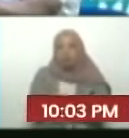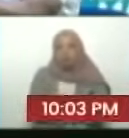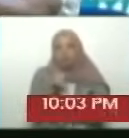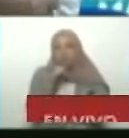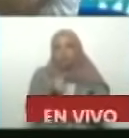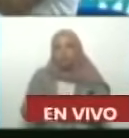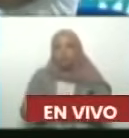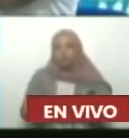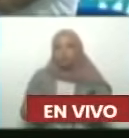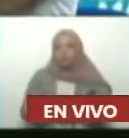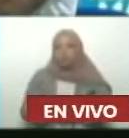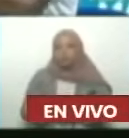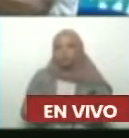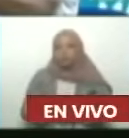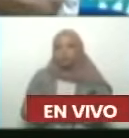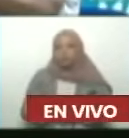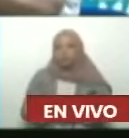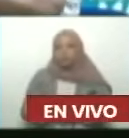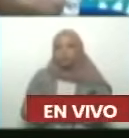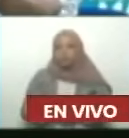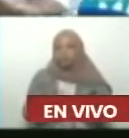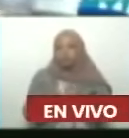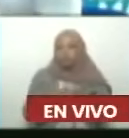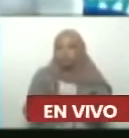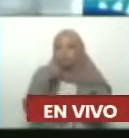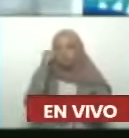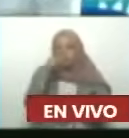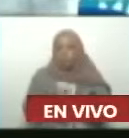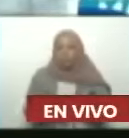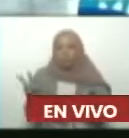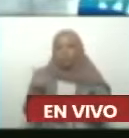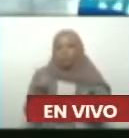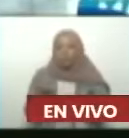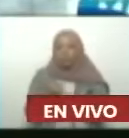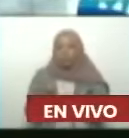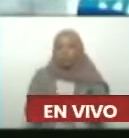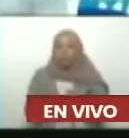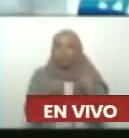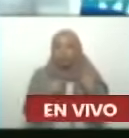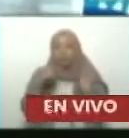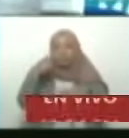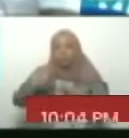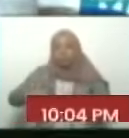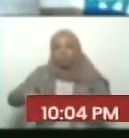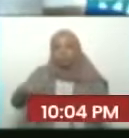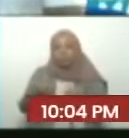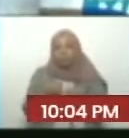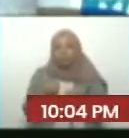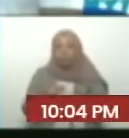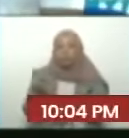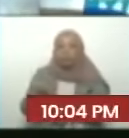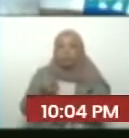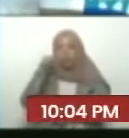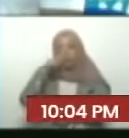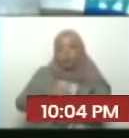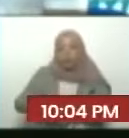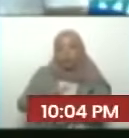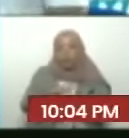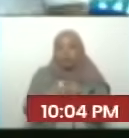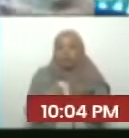que es bueno decir que aquí en Venezuela vemos muchas recuperadoras de plástico y necesitamos